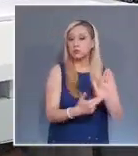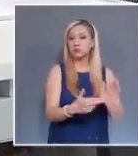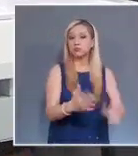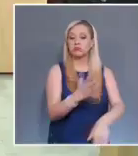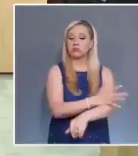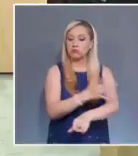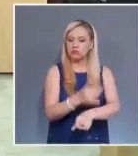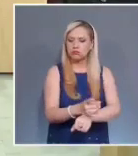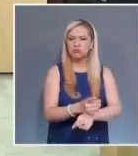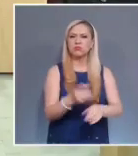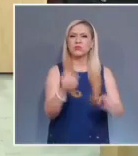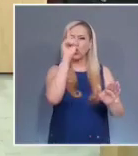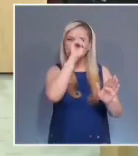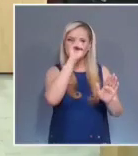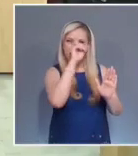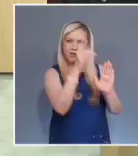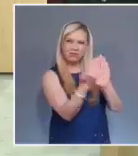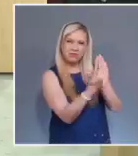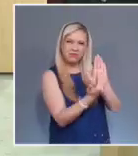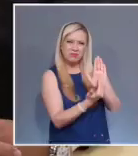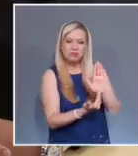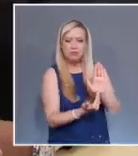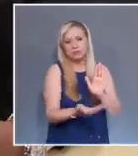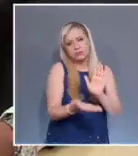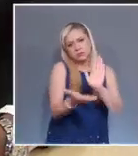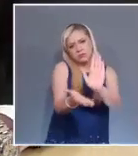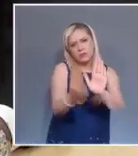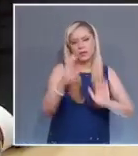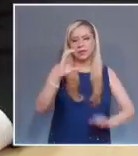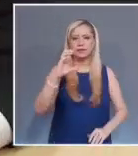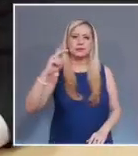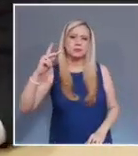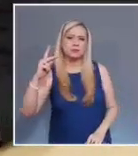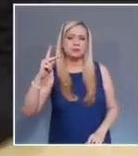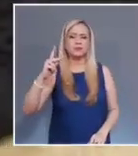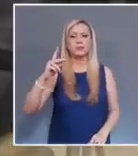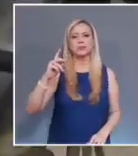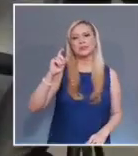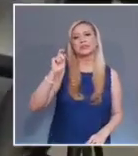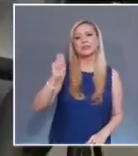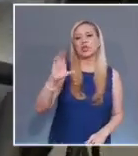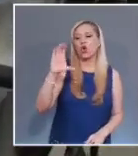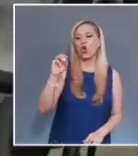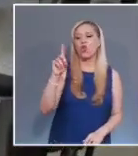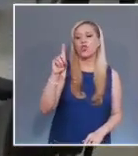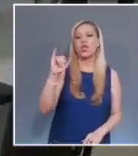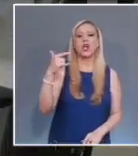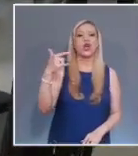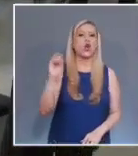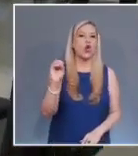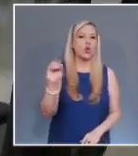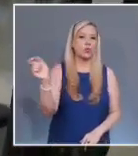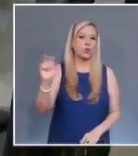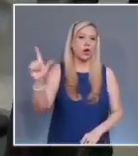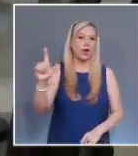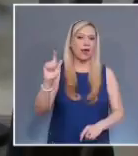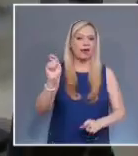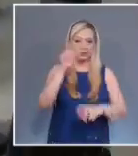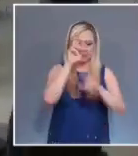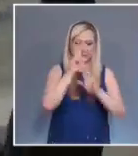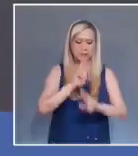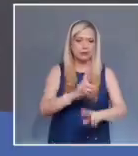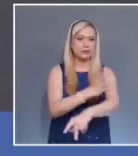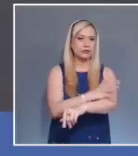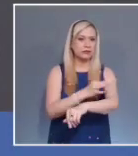criterios orientadores que rigen la conducta de jueces con independencia y establece valores que guían la función de la justicia